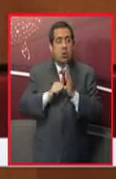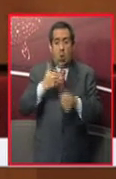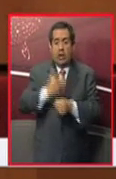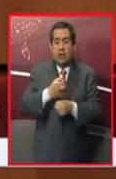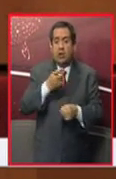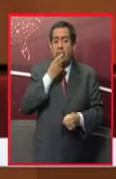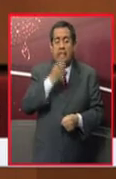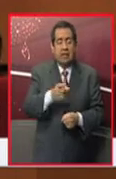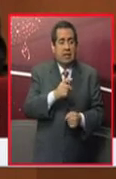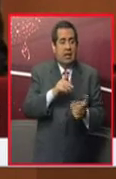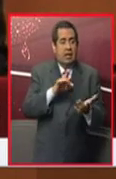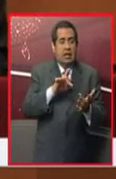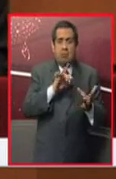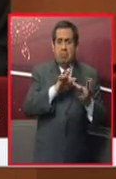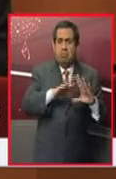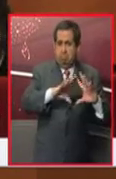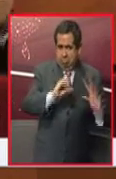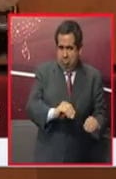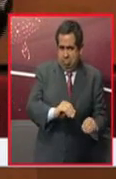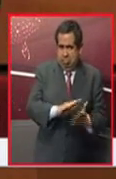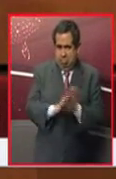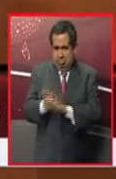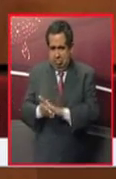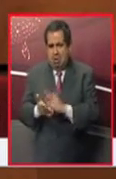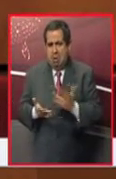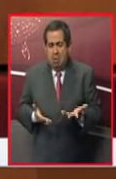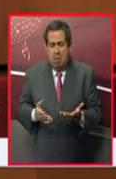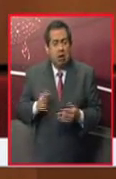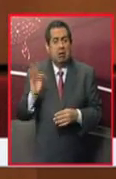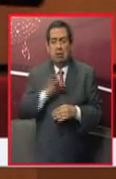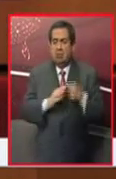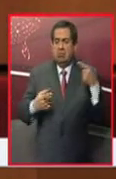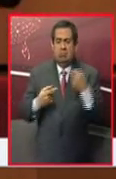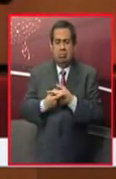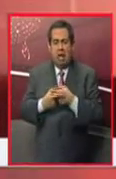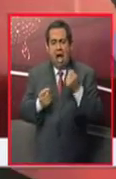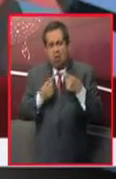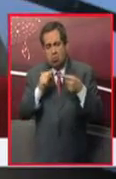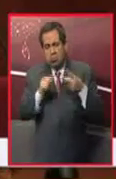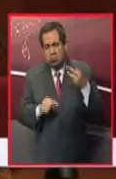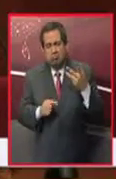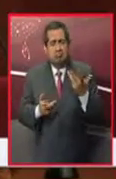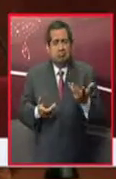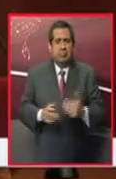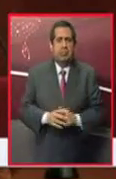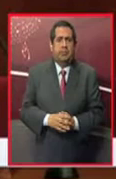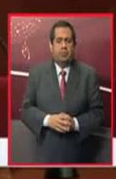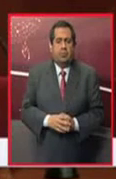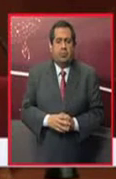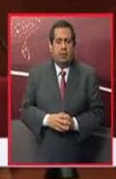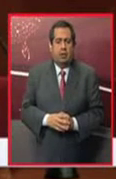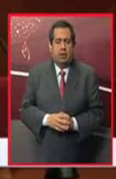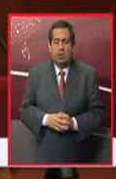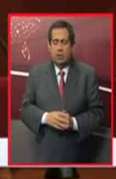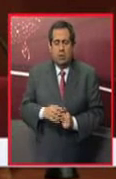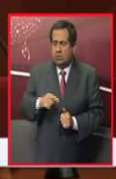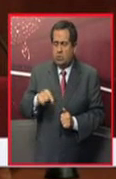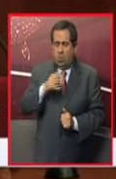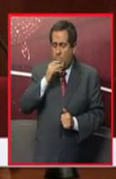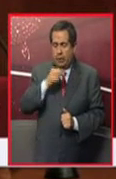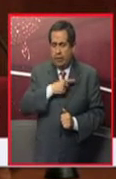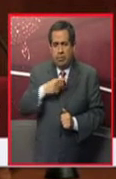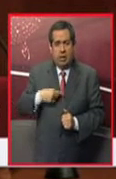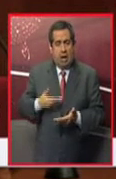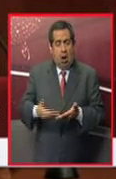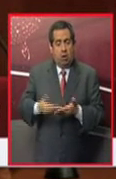el 31 de diciembre del 2015, pudiera estar en conflicto en algunas zonas. Ni podemos permitirnos en